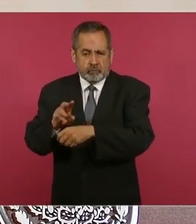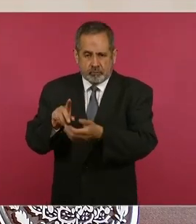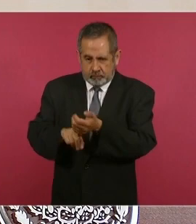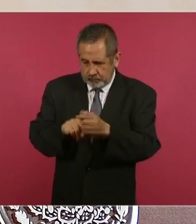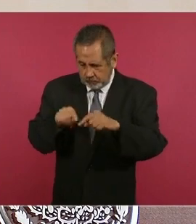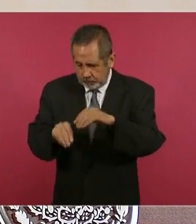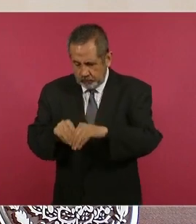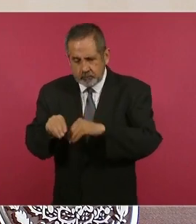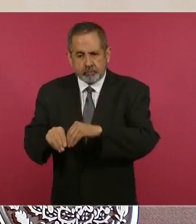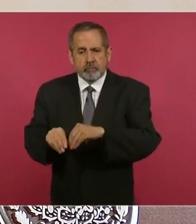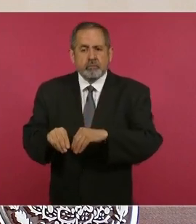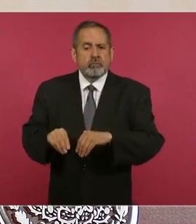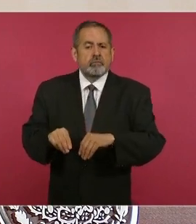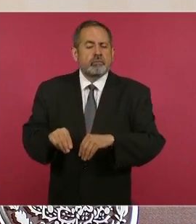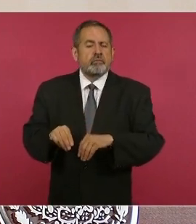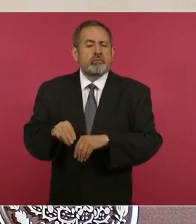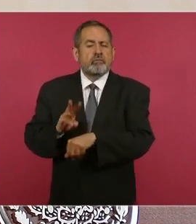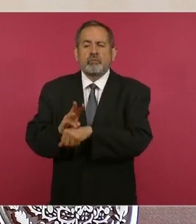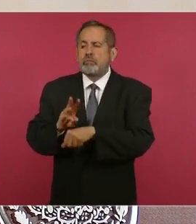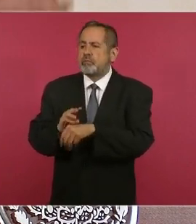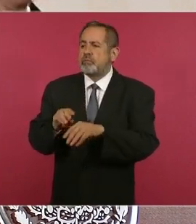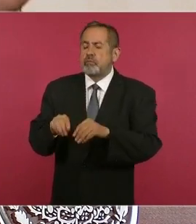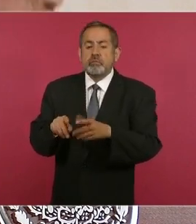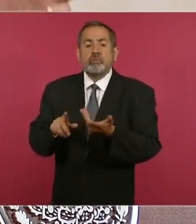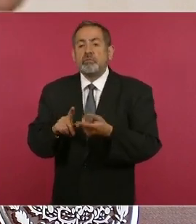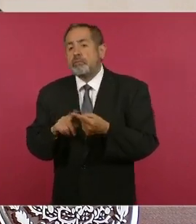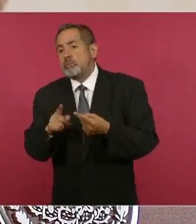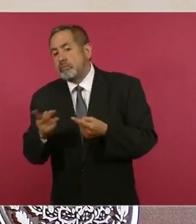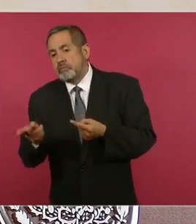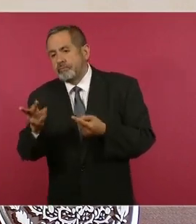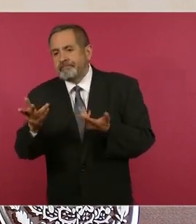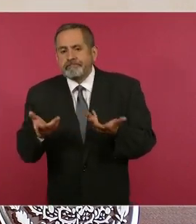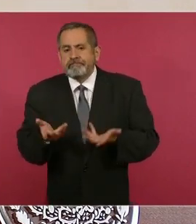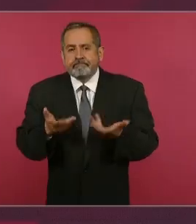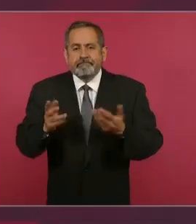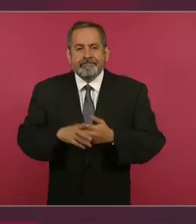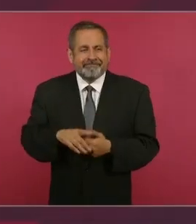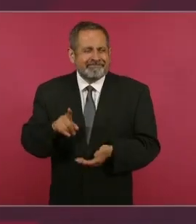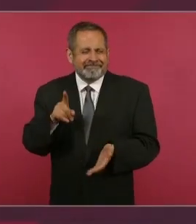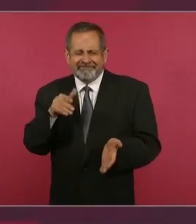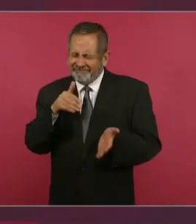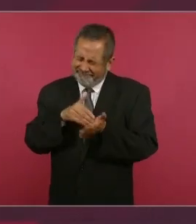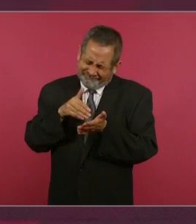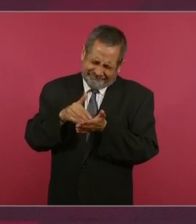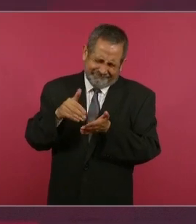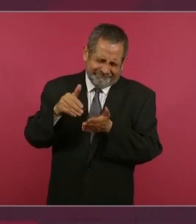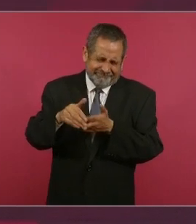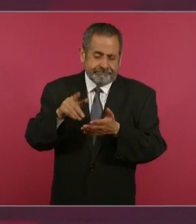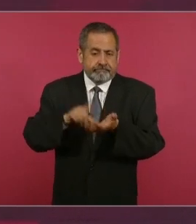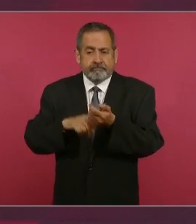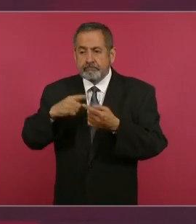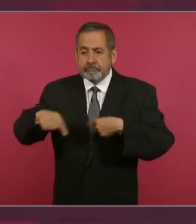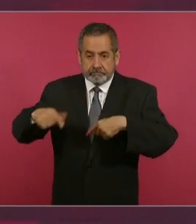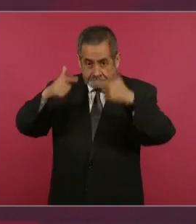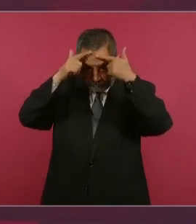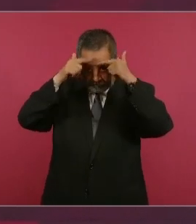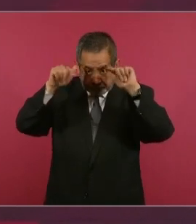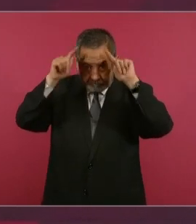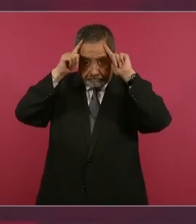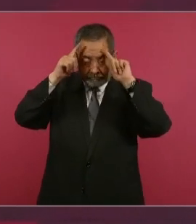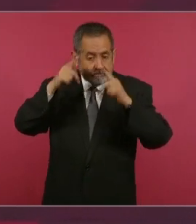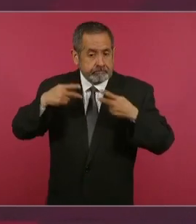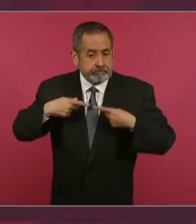Y se tuvo que preguntar, porque son miles de marinos,